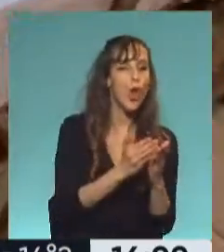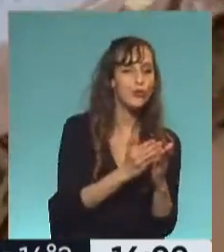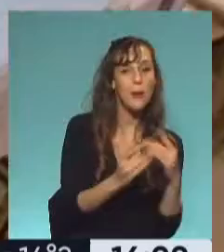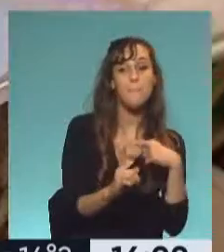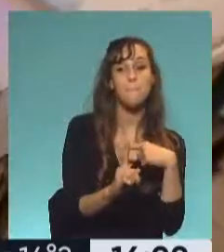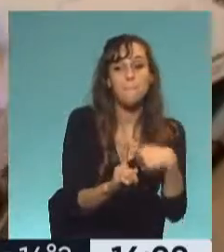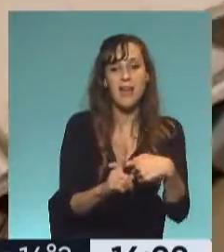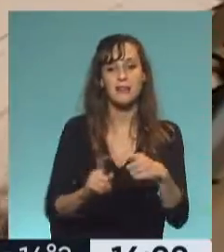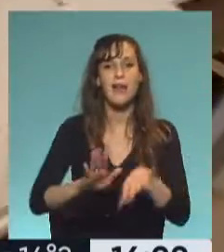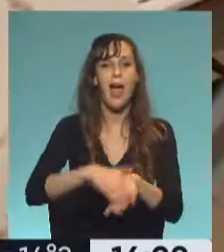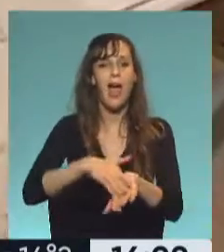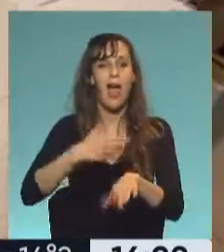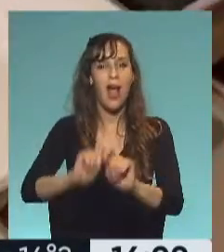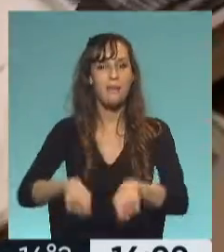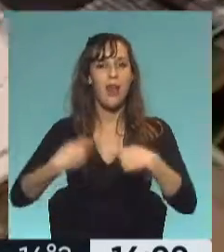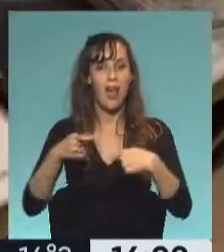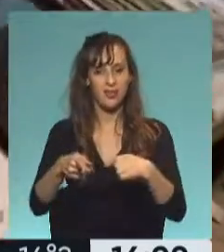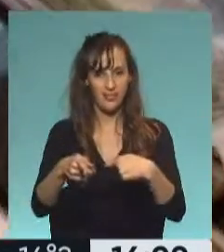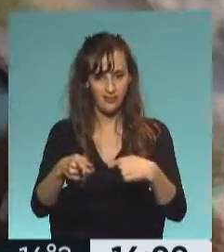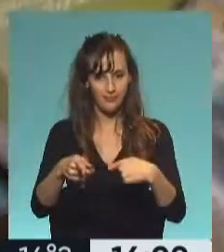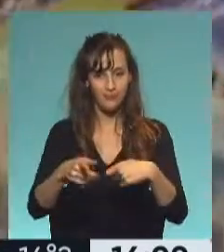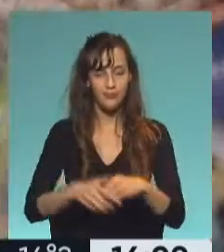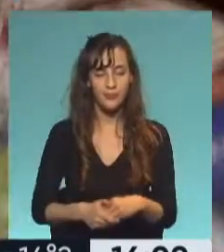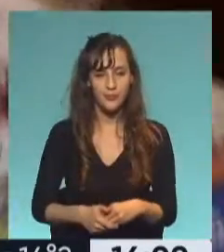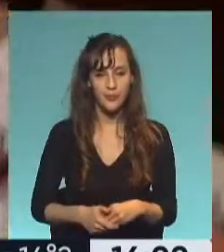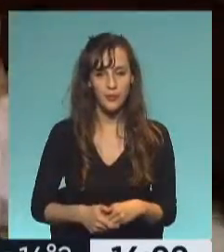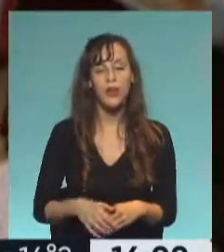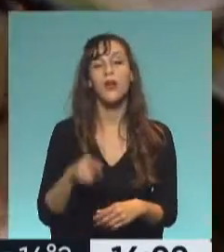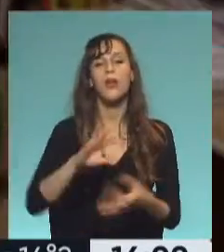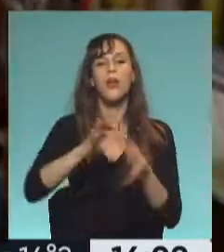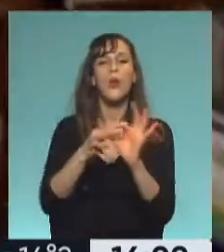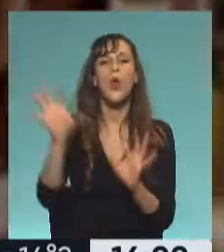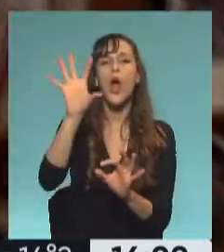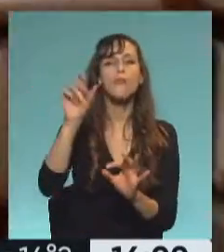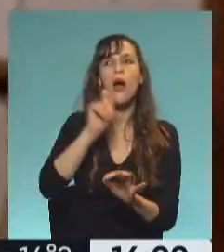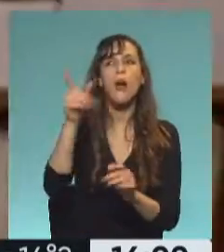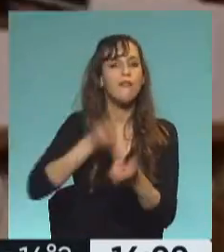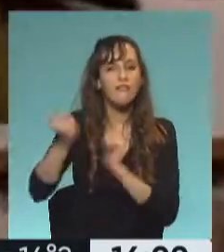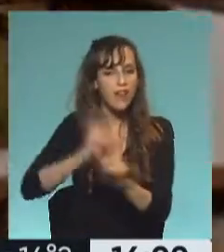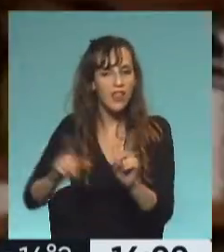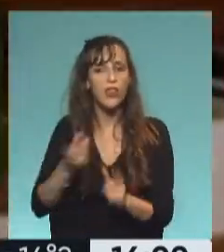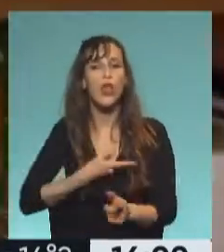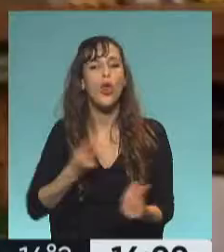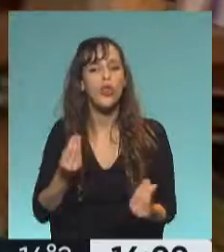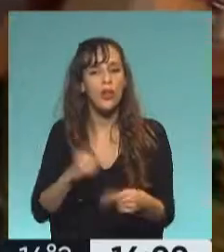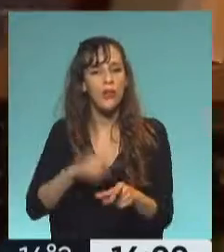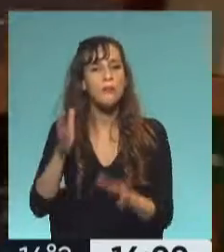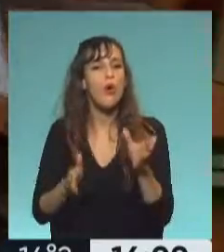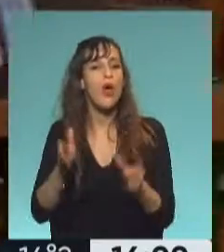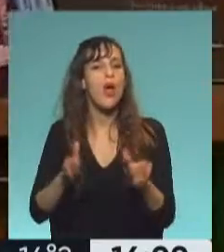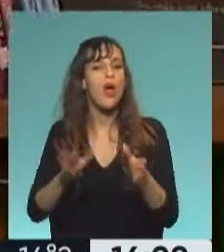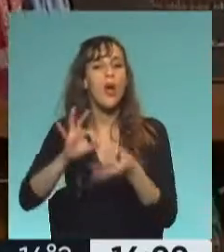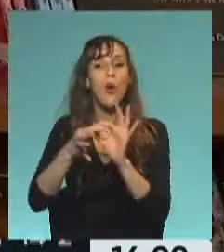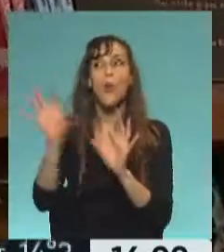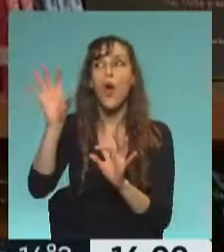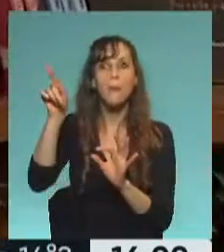en 1785 estaban los libros junto con la bota de potro. ¿Y en Europa dónde se vendían? Con el charque. En esa época, digo, ¿cómo? ¿En Europa